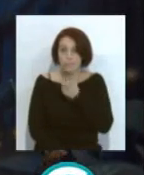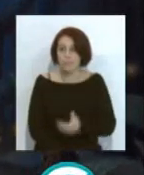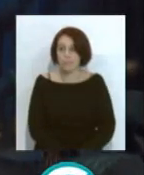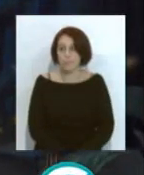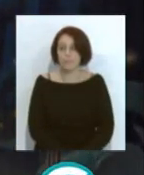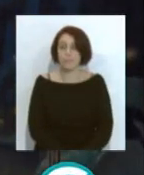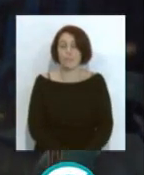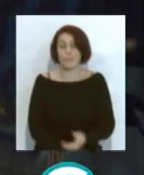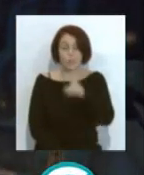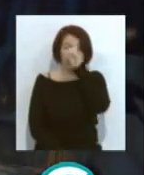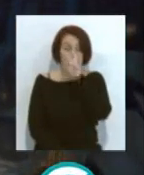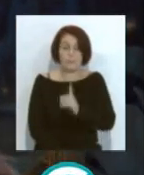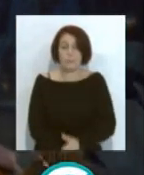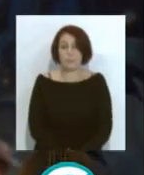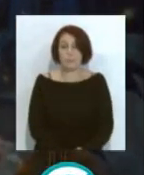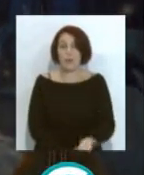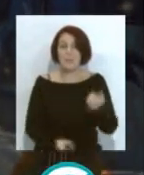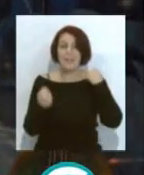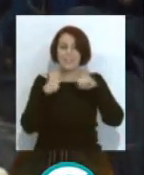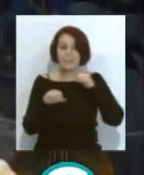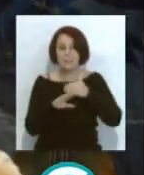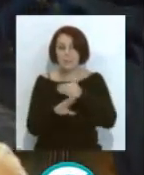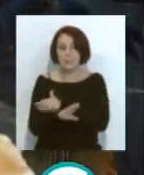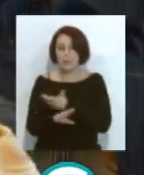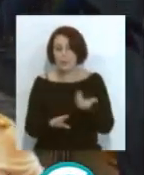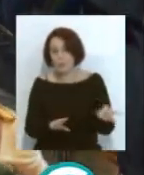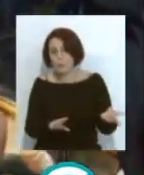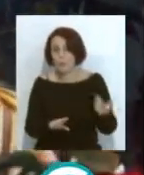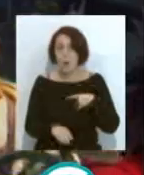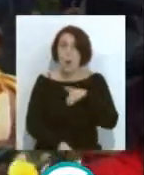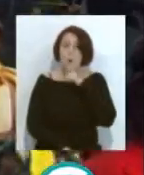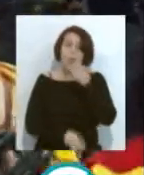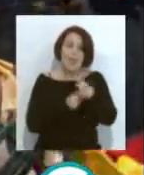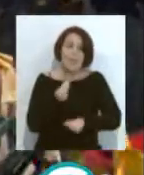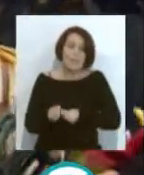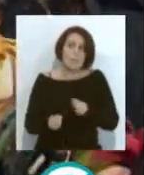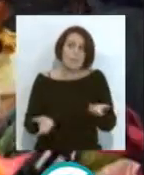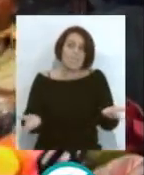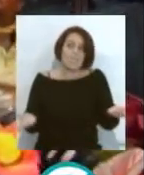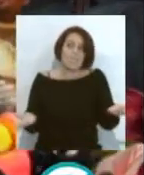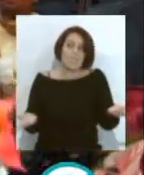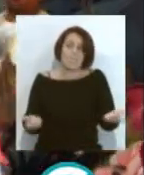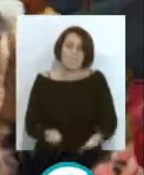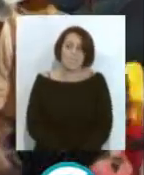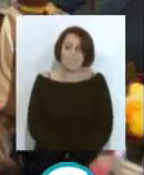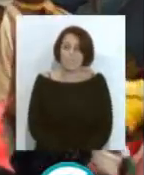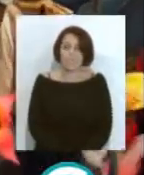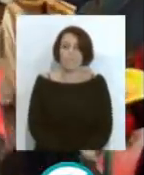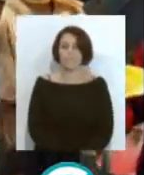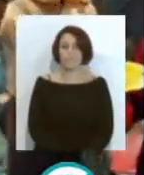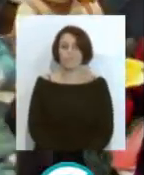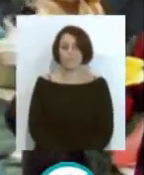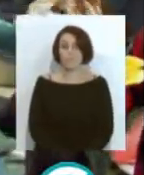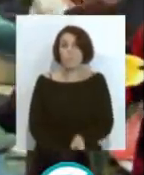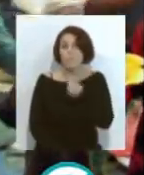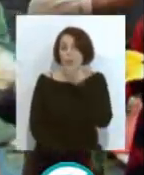la situación, no sé, los ensayos previos a esas actuaciones, cómo podríamos hacerlo. En fin,